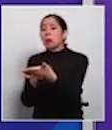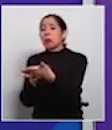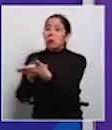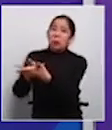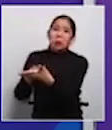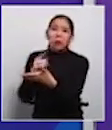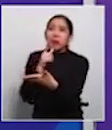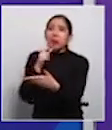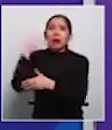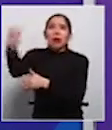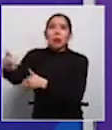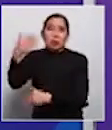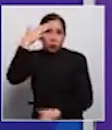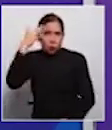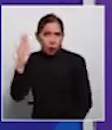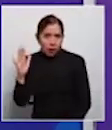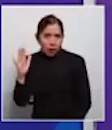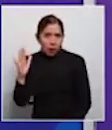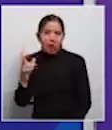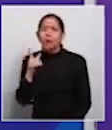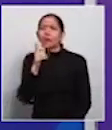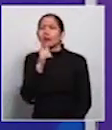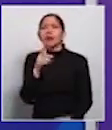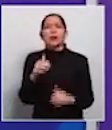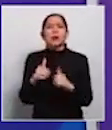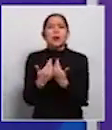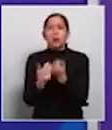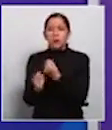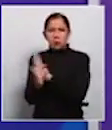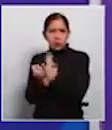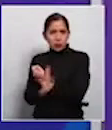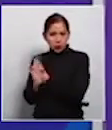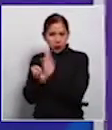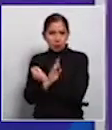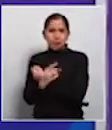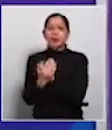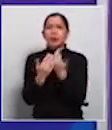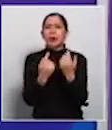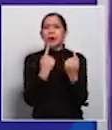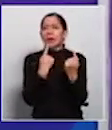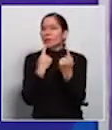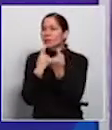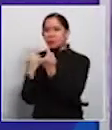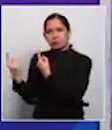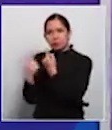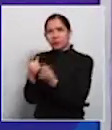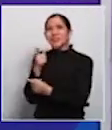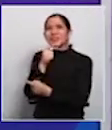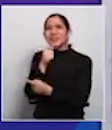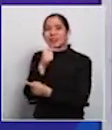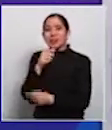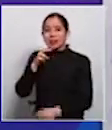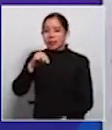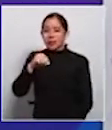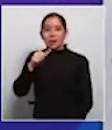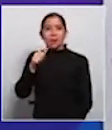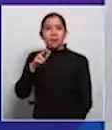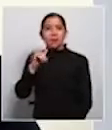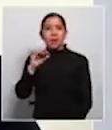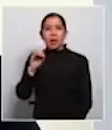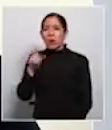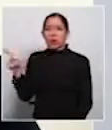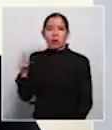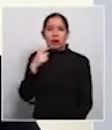Además, ¿cómo nos podemos proteger incluso del acoso? Estaremos hablando sobre este tema a continuación junto a Mario Durán. Él